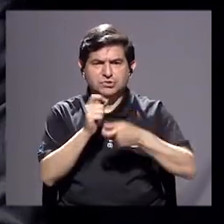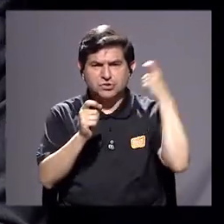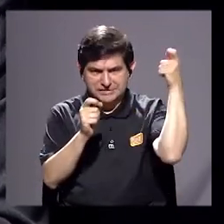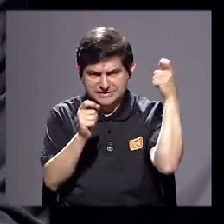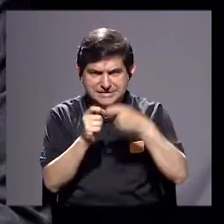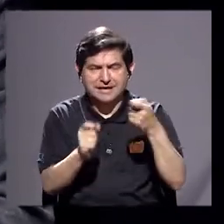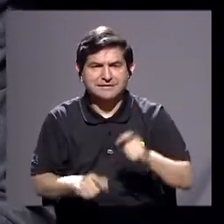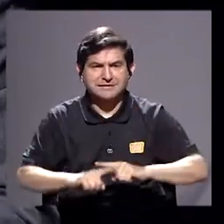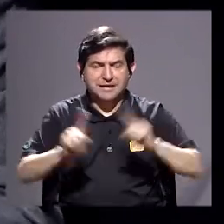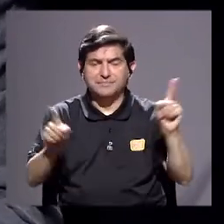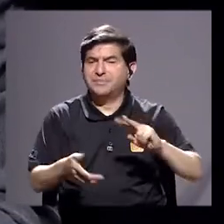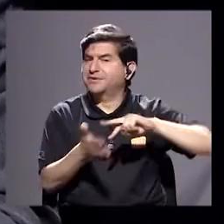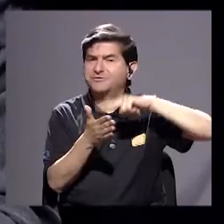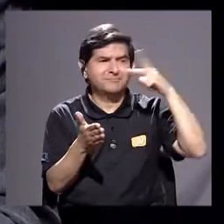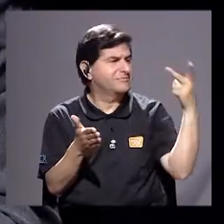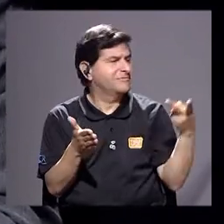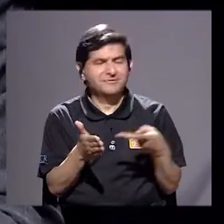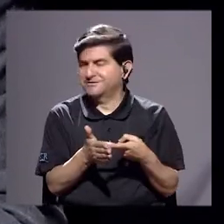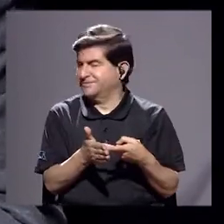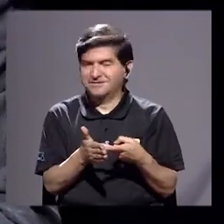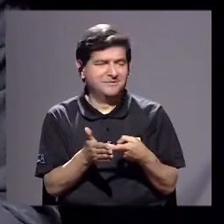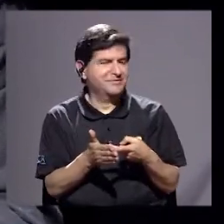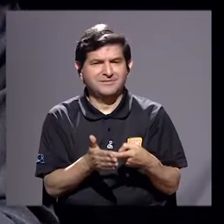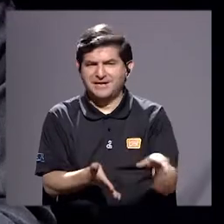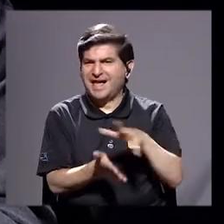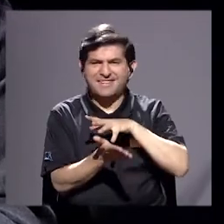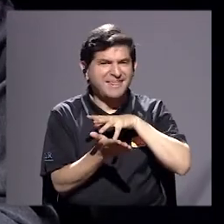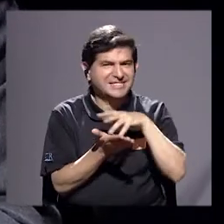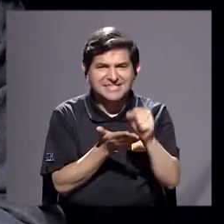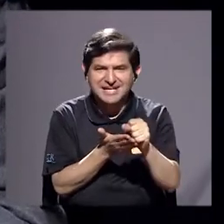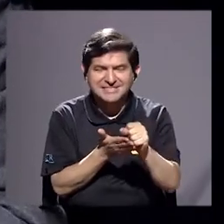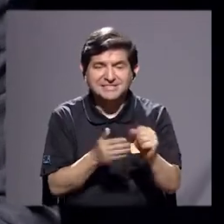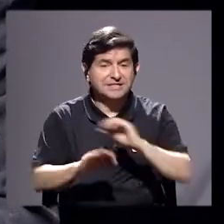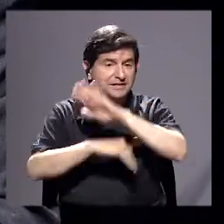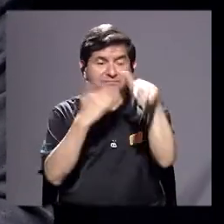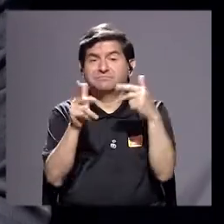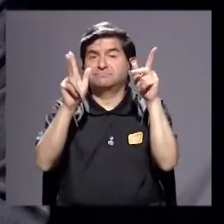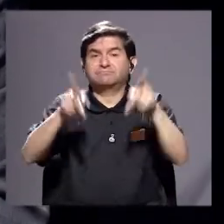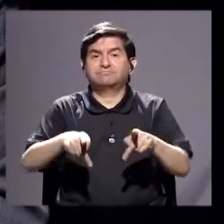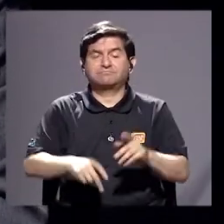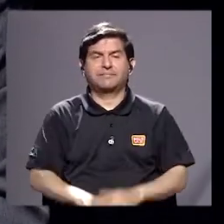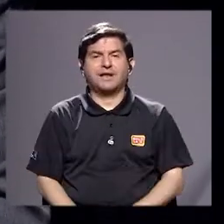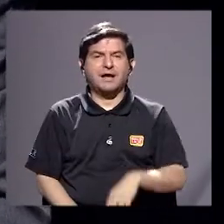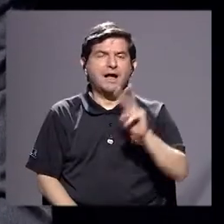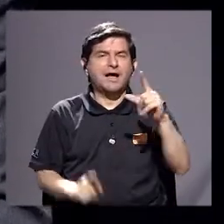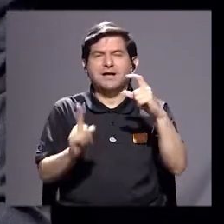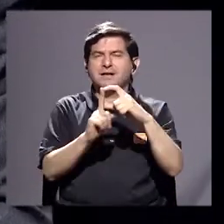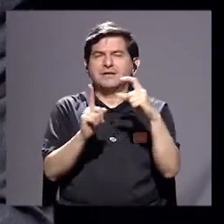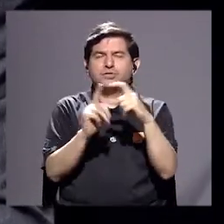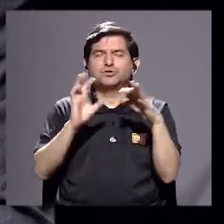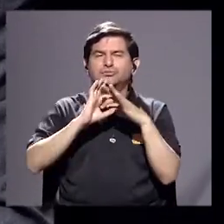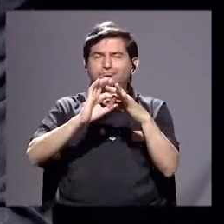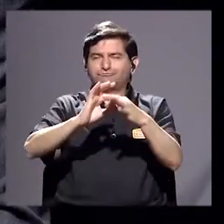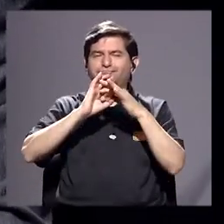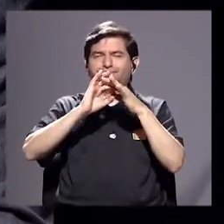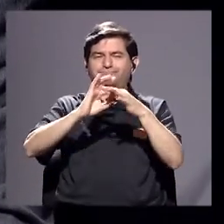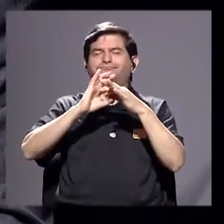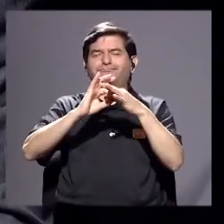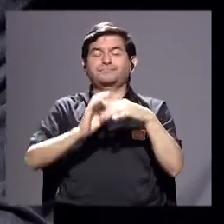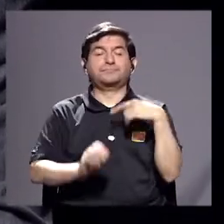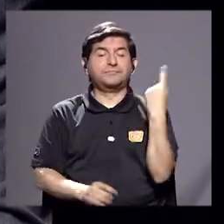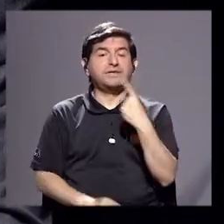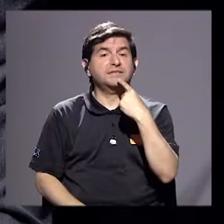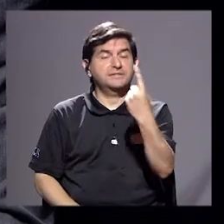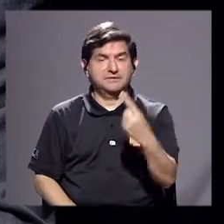pero que no necesariamente significa un desastre para la colectividad entonces ahí esos dos términos están muy relacionados y siempre